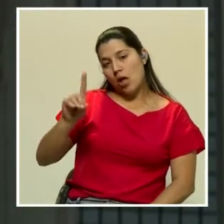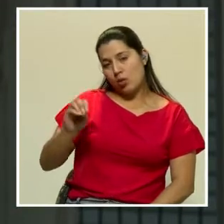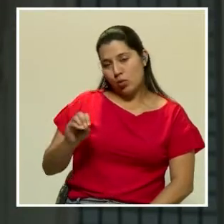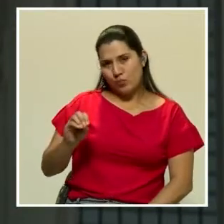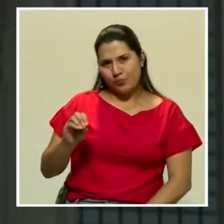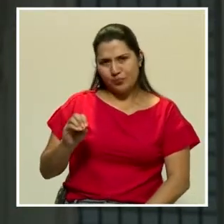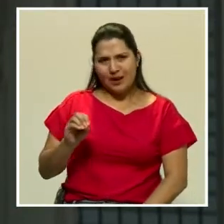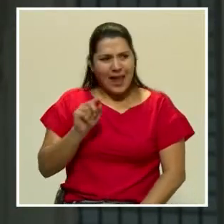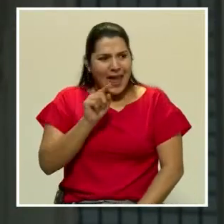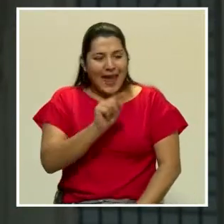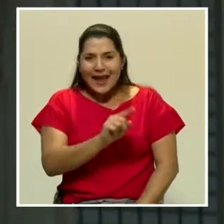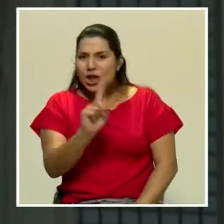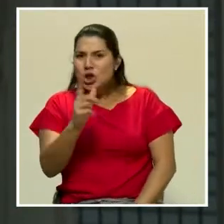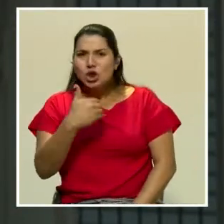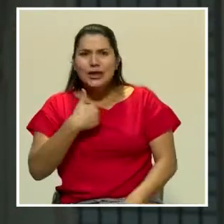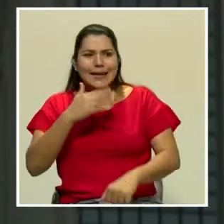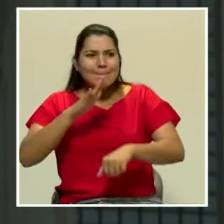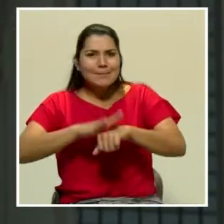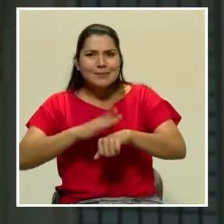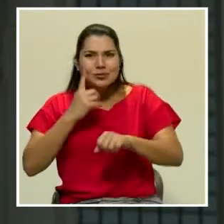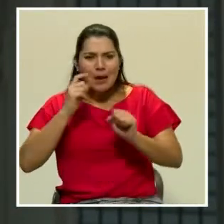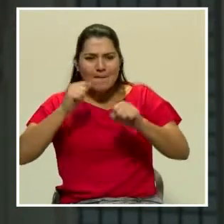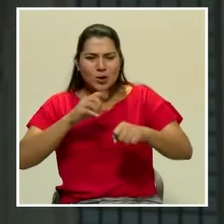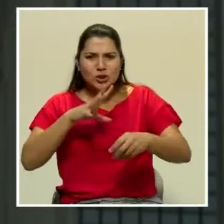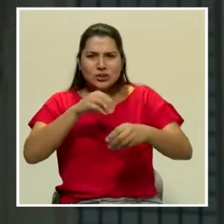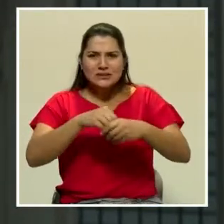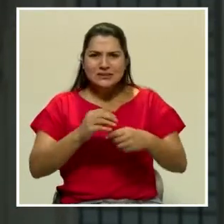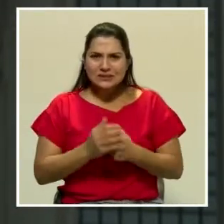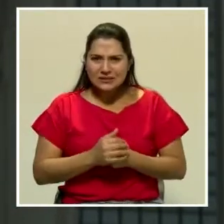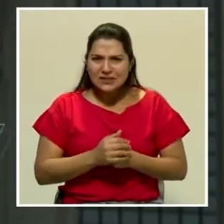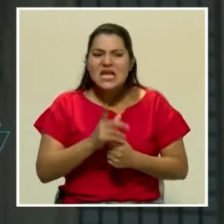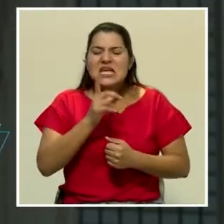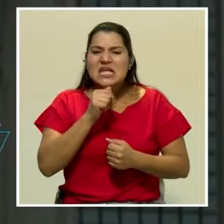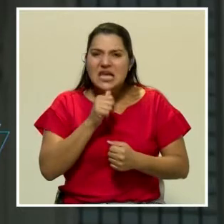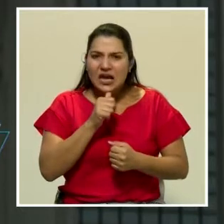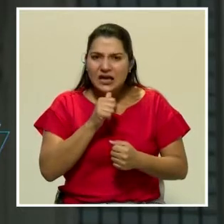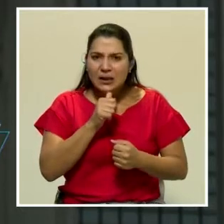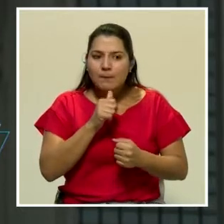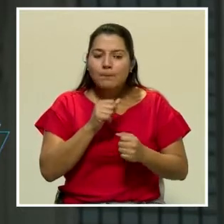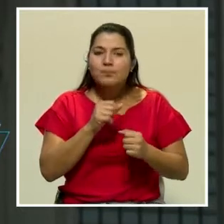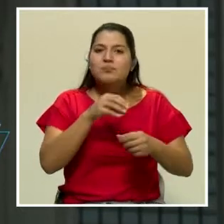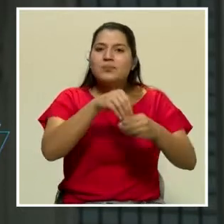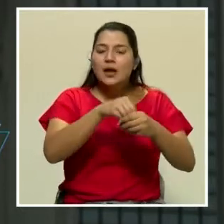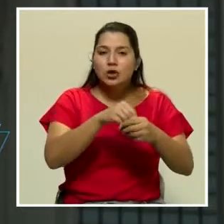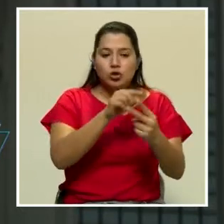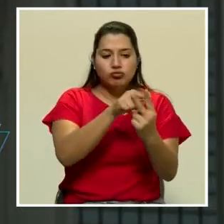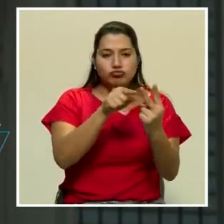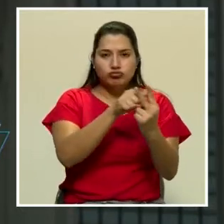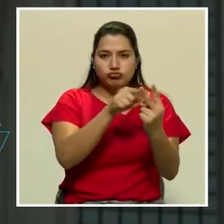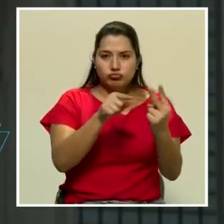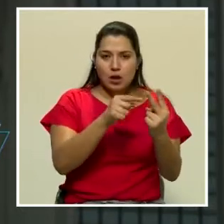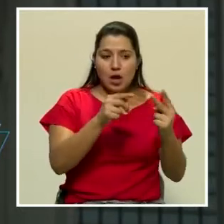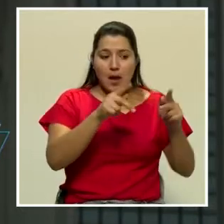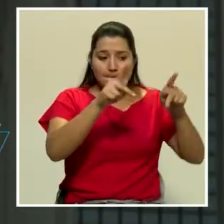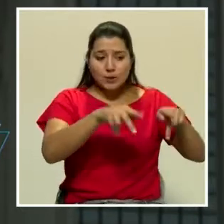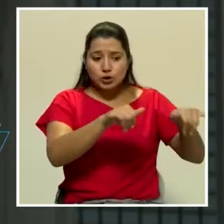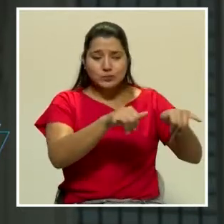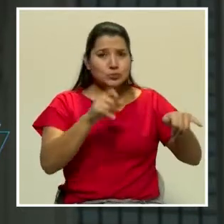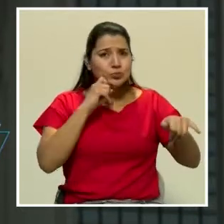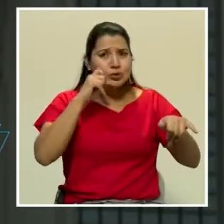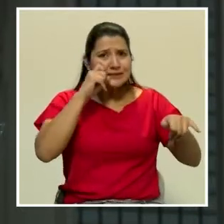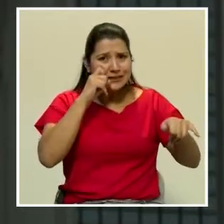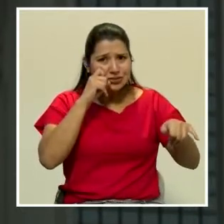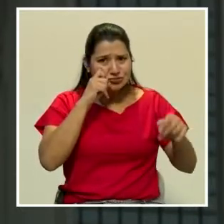para actuar. Las partes son los contrayentes y no hay ninguna afectación propia de él en relación con los